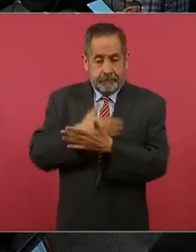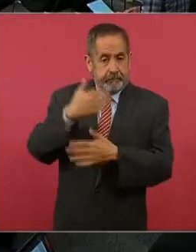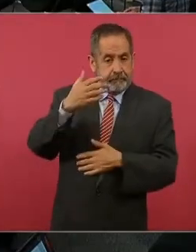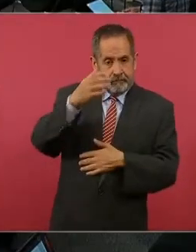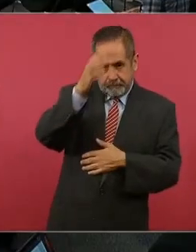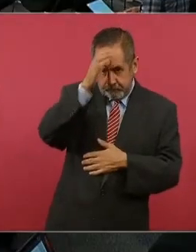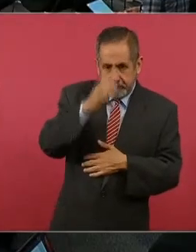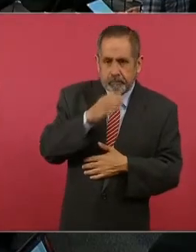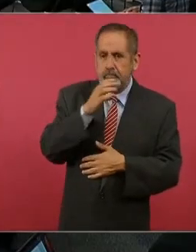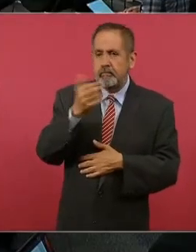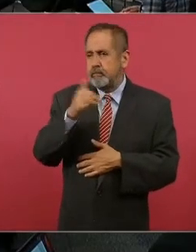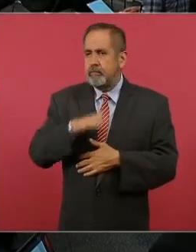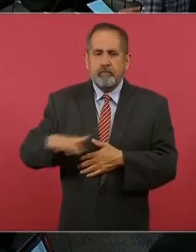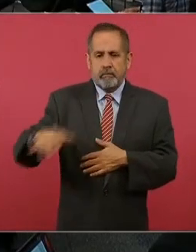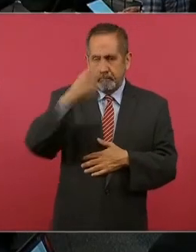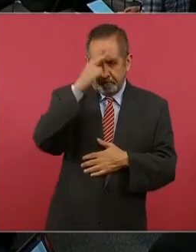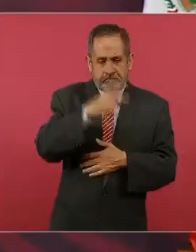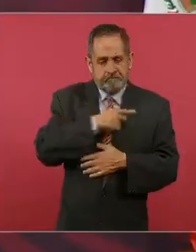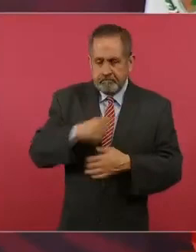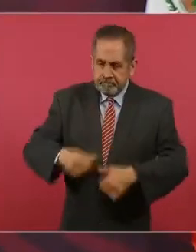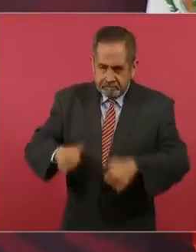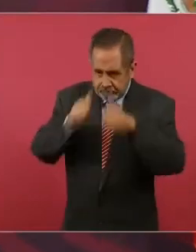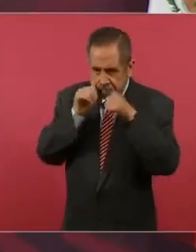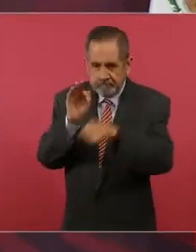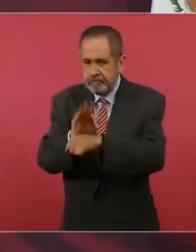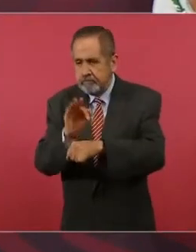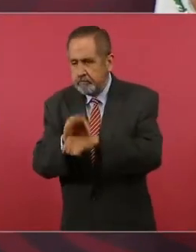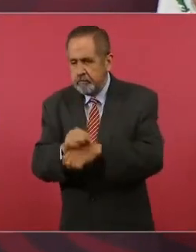México, independientemente de quién esté